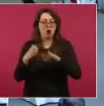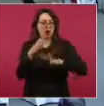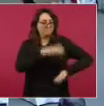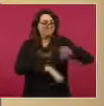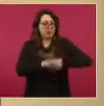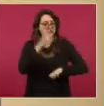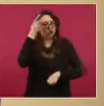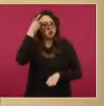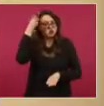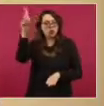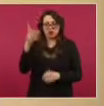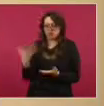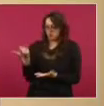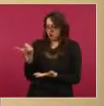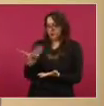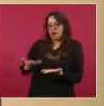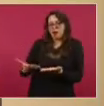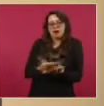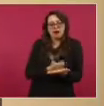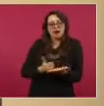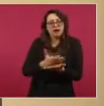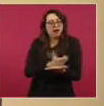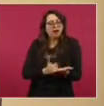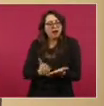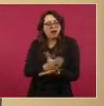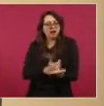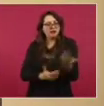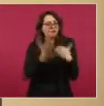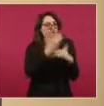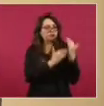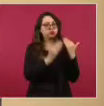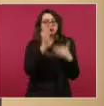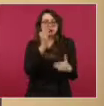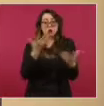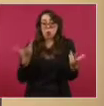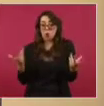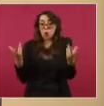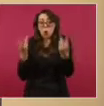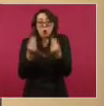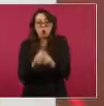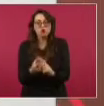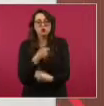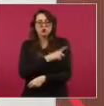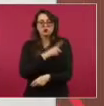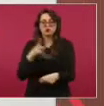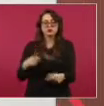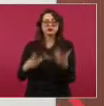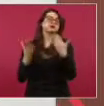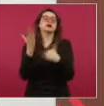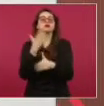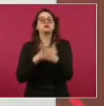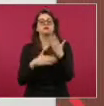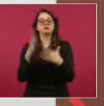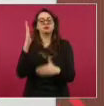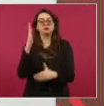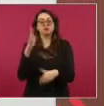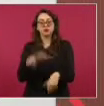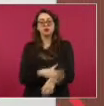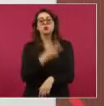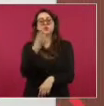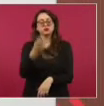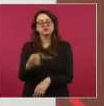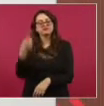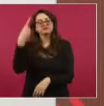empresas exitosas, los trabajadores. Por otro lado, sin duda hay conciencia de ello,